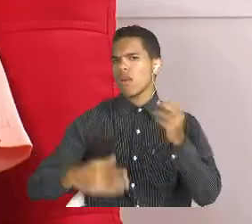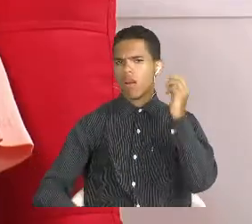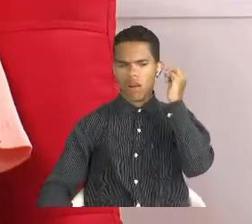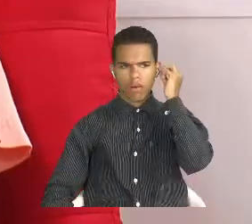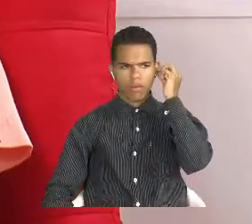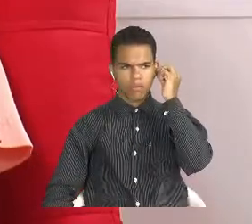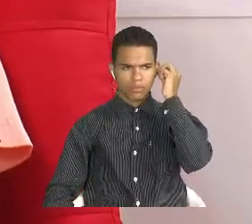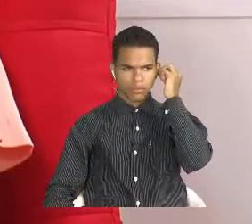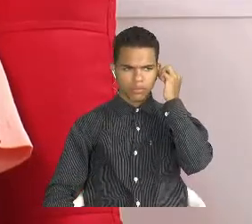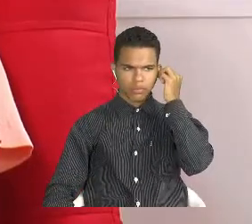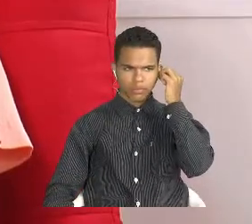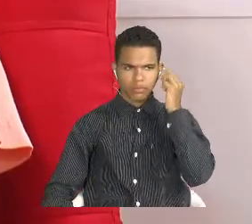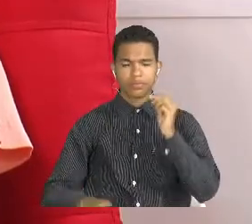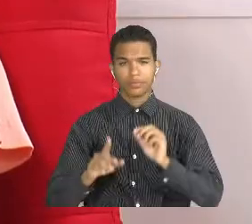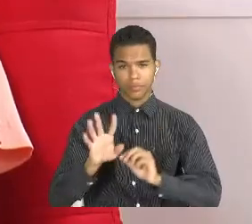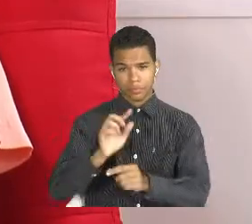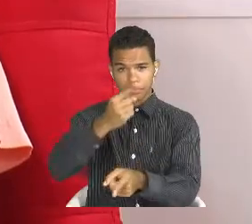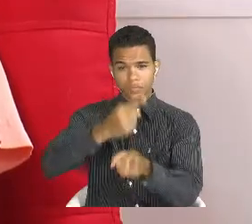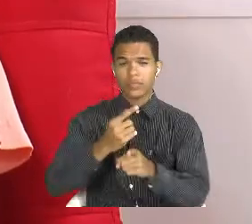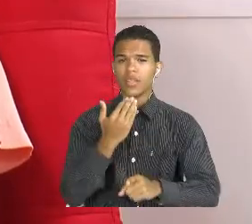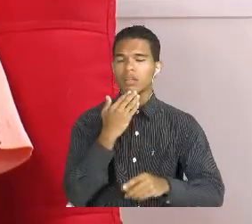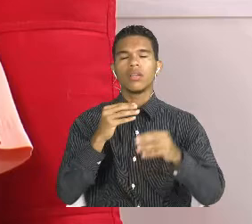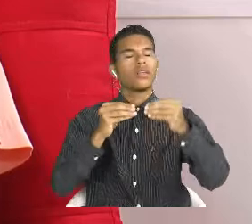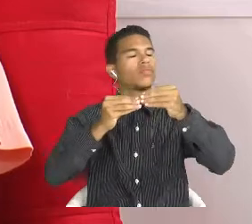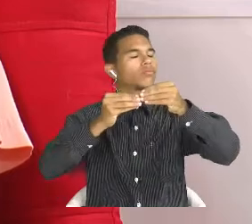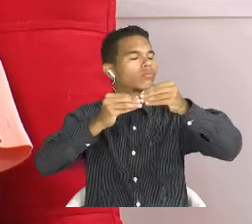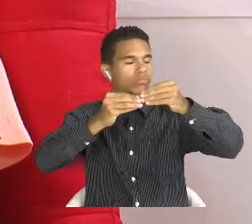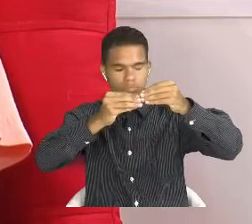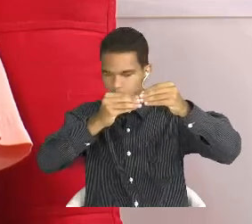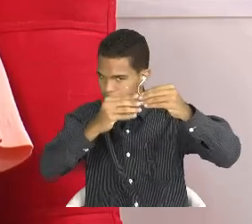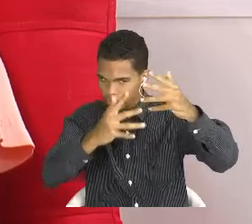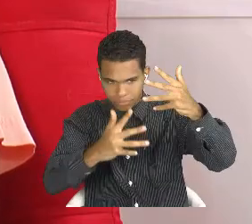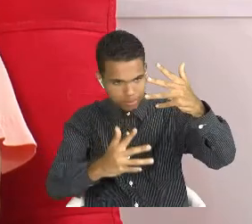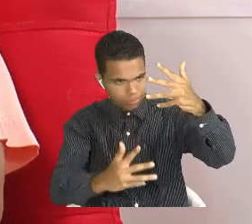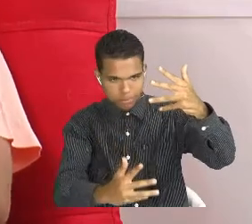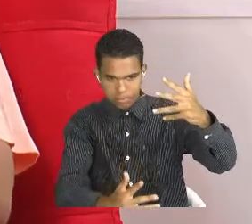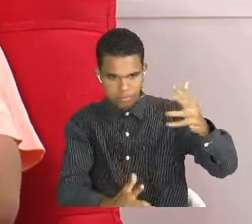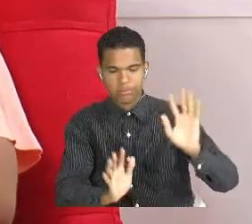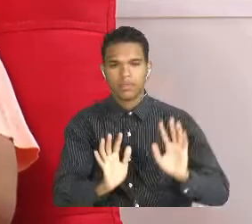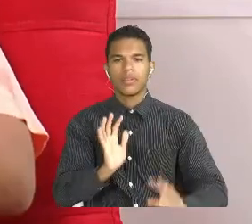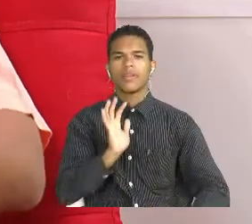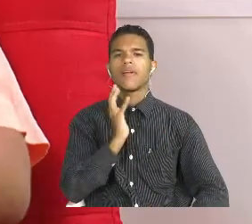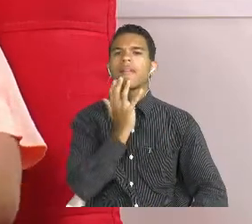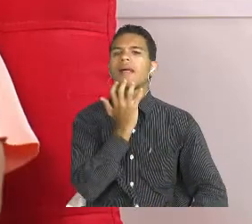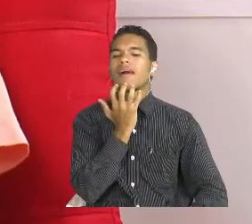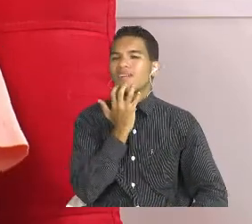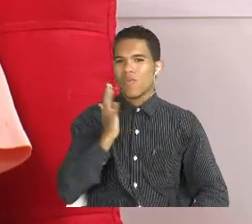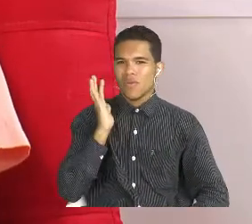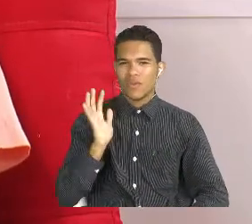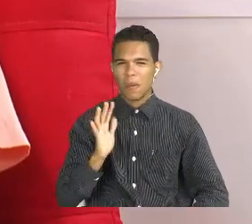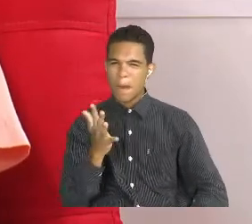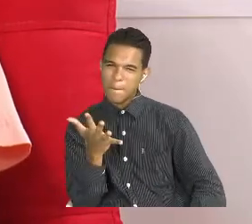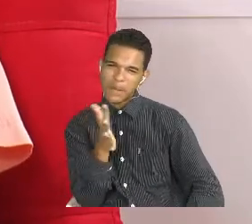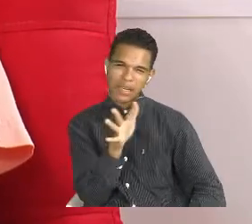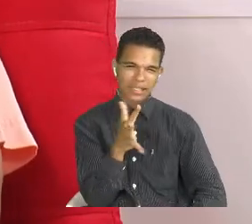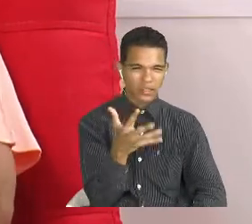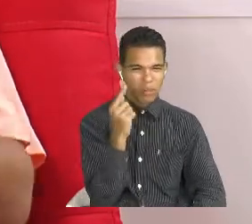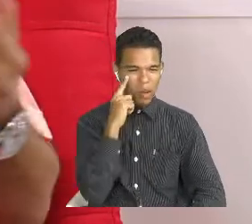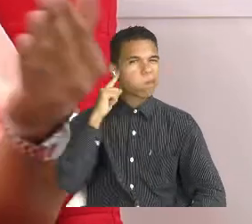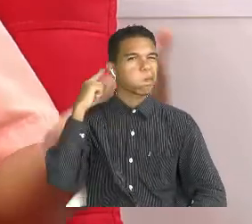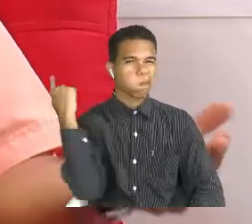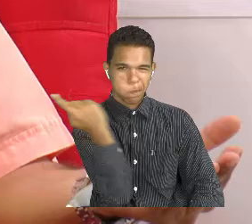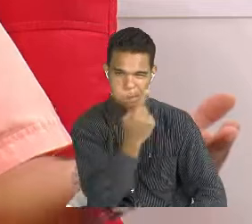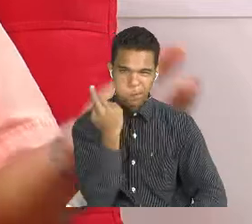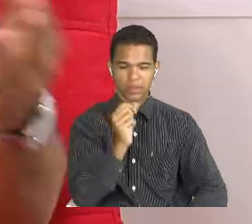sea, el glaucoma tiene muchas clasificaciones. Okay. Entonces, hablando o abordando más o menos como la más común es el